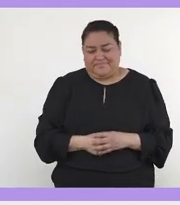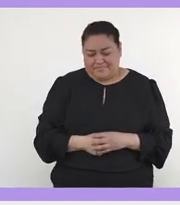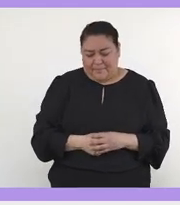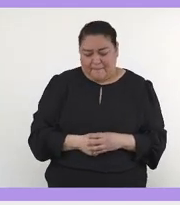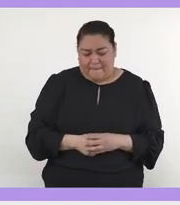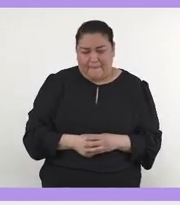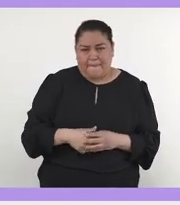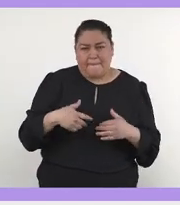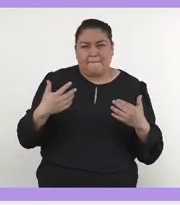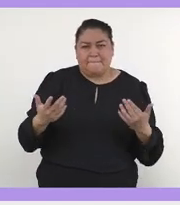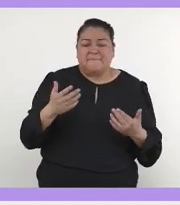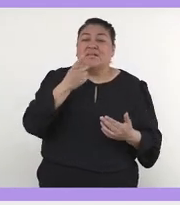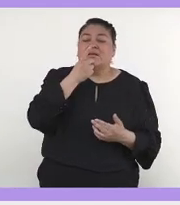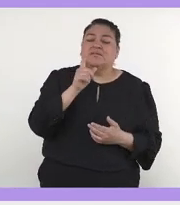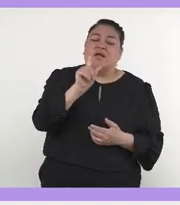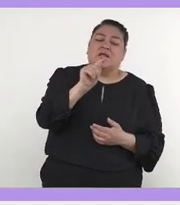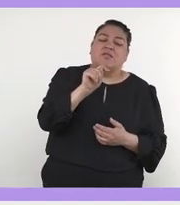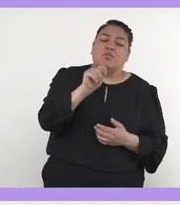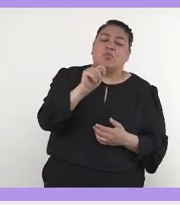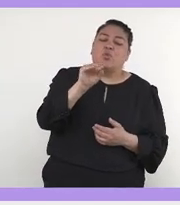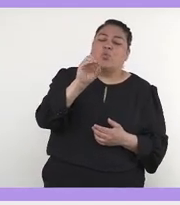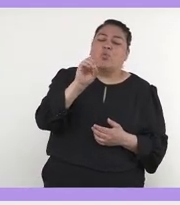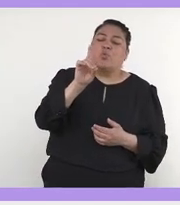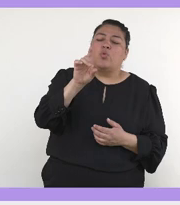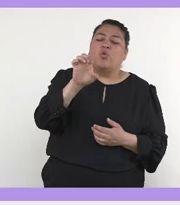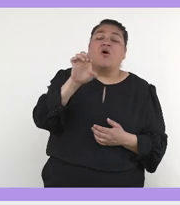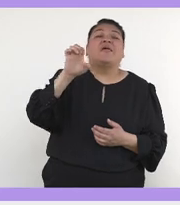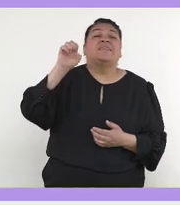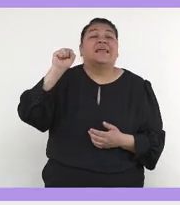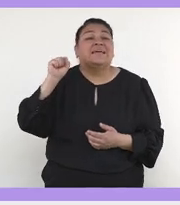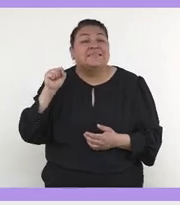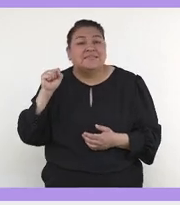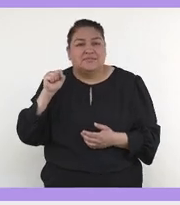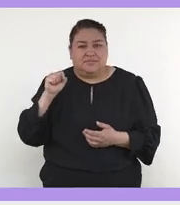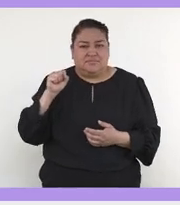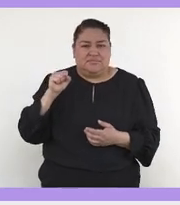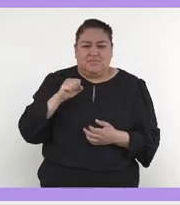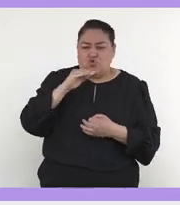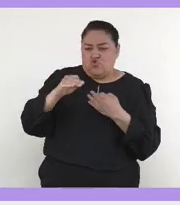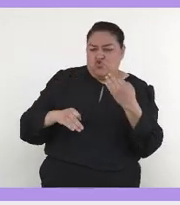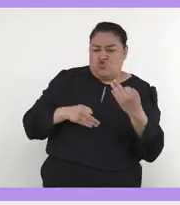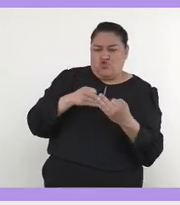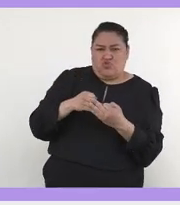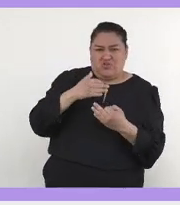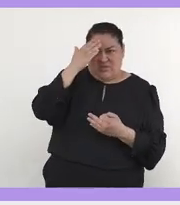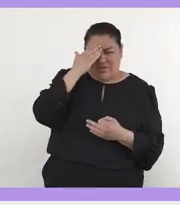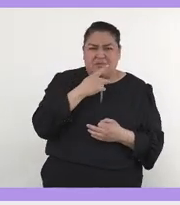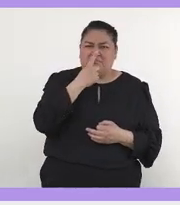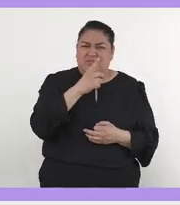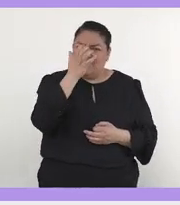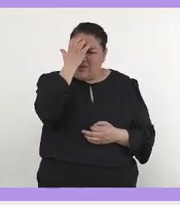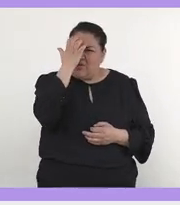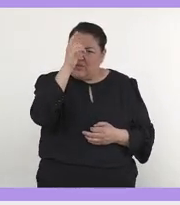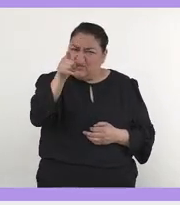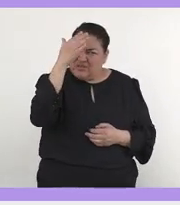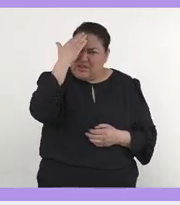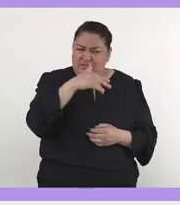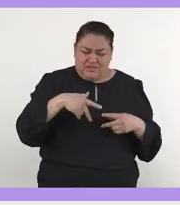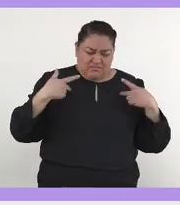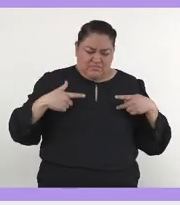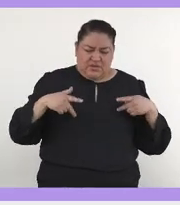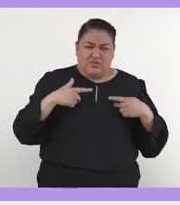Cuándo van a decir si tienen una persona que les dice Oye yo me identifico como una persona no binaria Alguien sabe aquí que es una persona no binaria